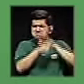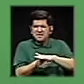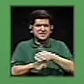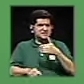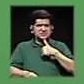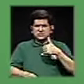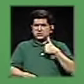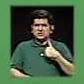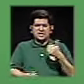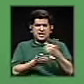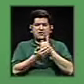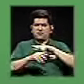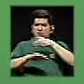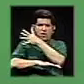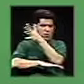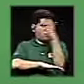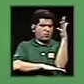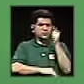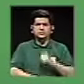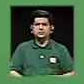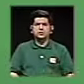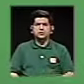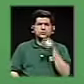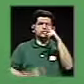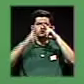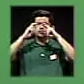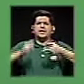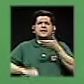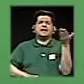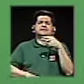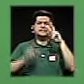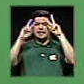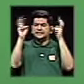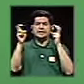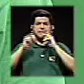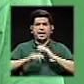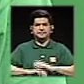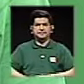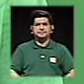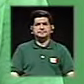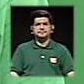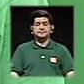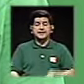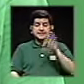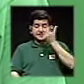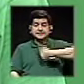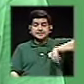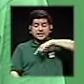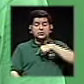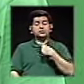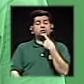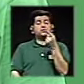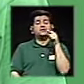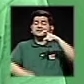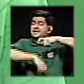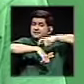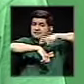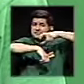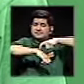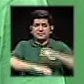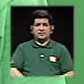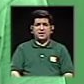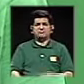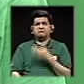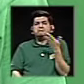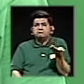e naturales cuál es su análisis acerca de este tema sí lo que nosotros decíamos En aquel momento era